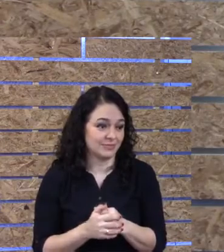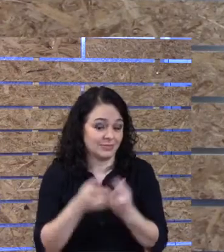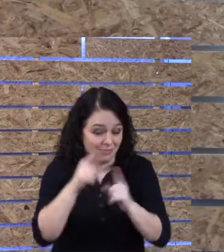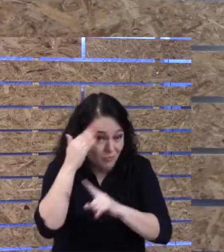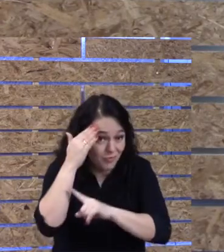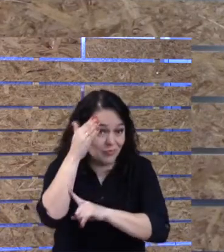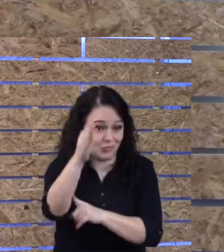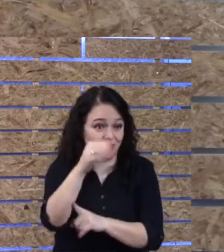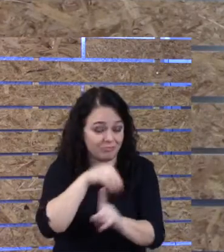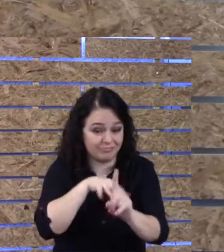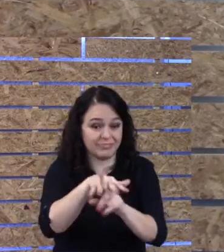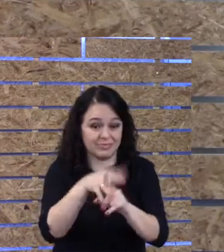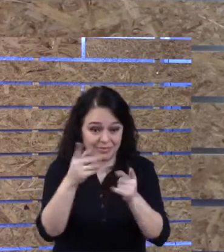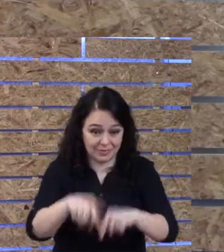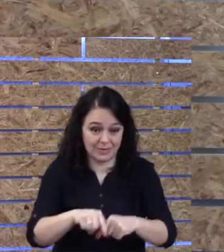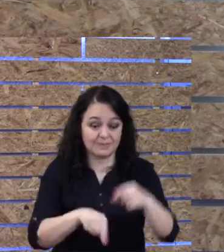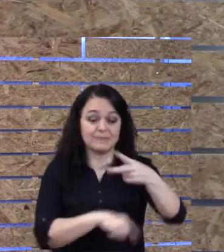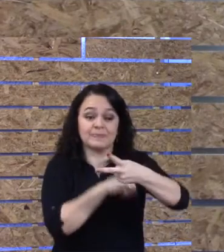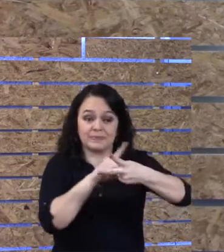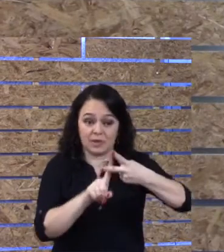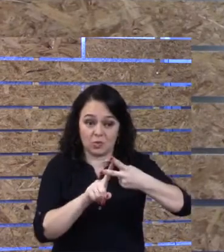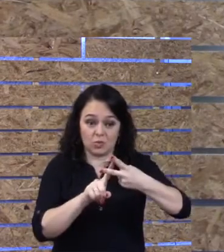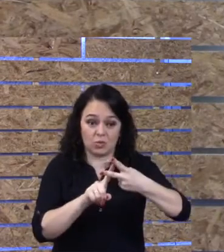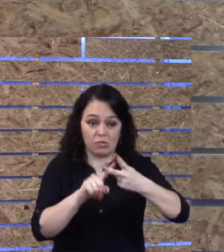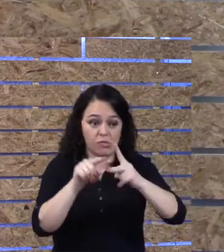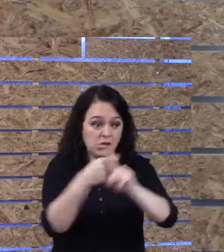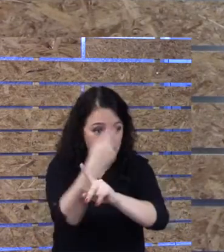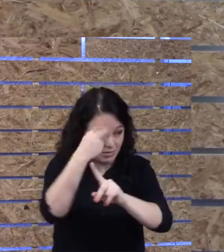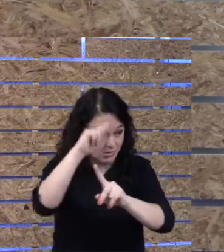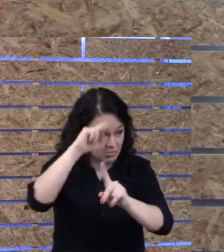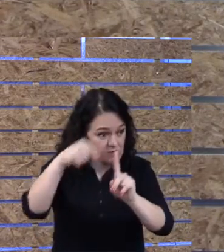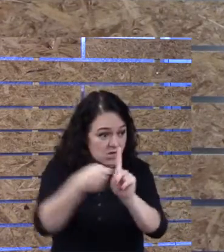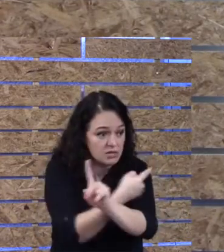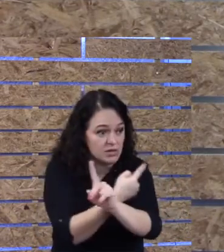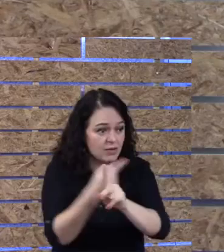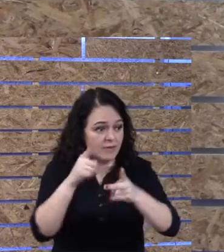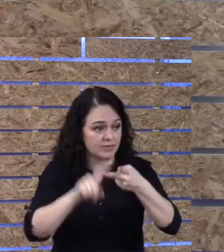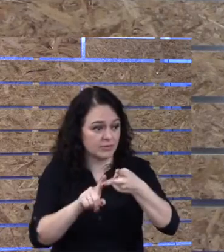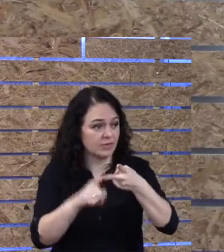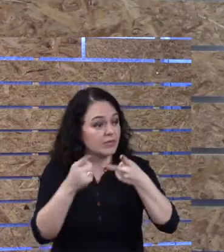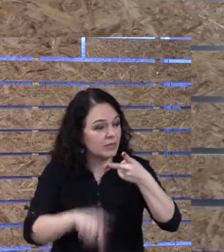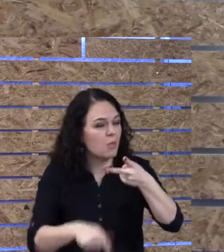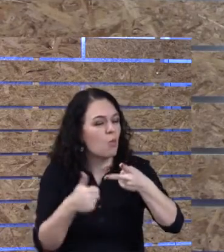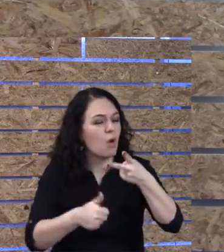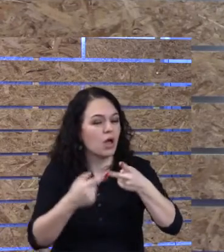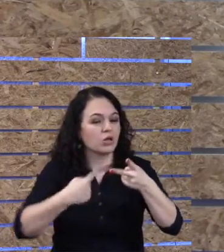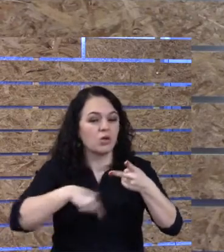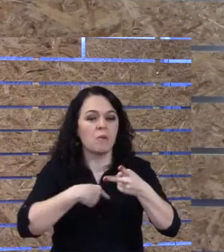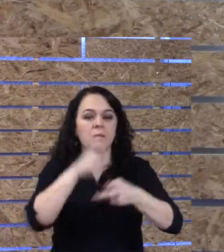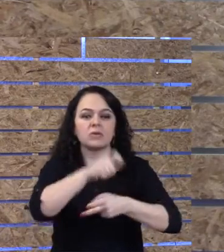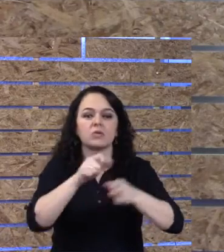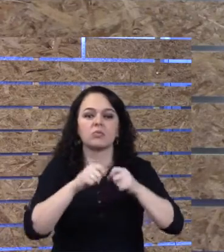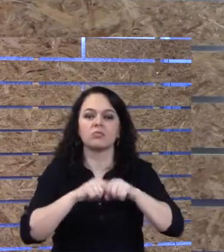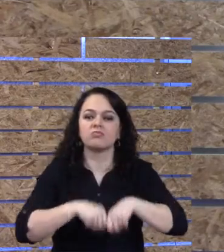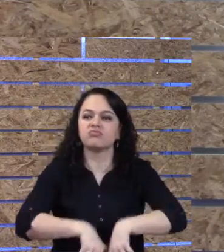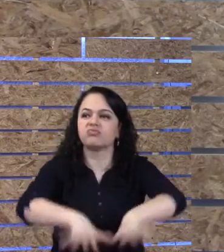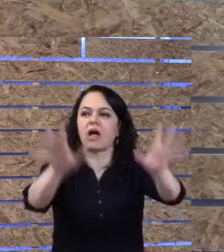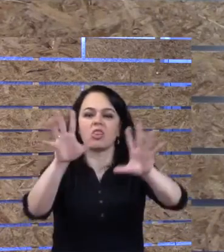Segundo uso vano de el Salmo 23 es pensarlo para todo el mundo.